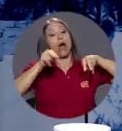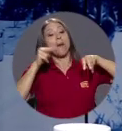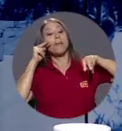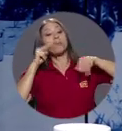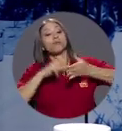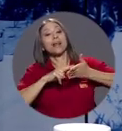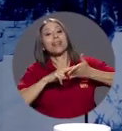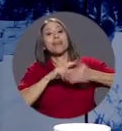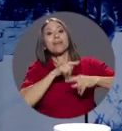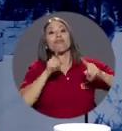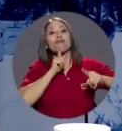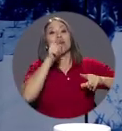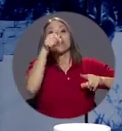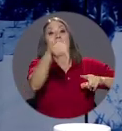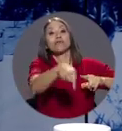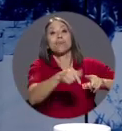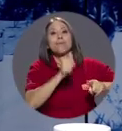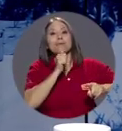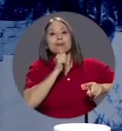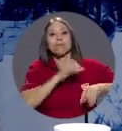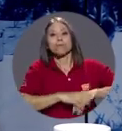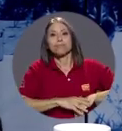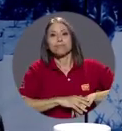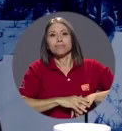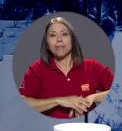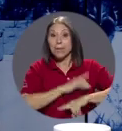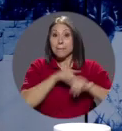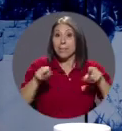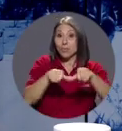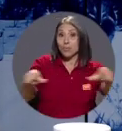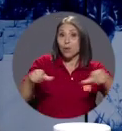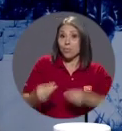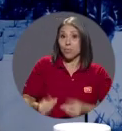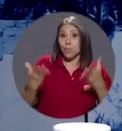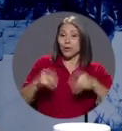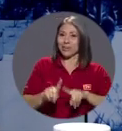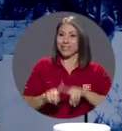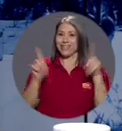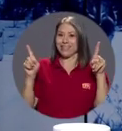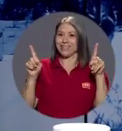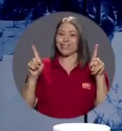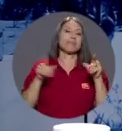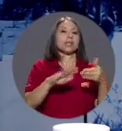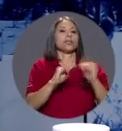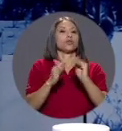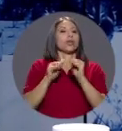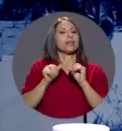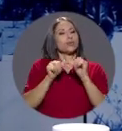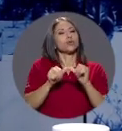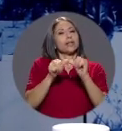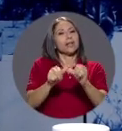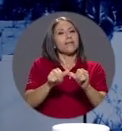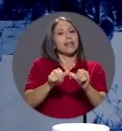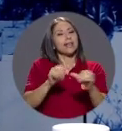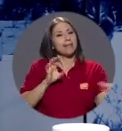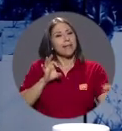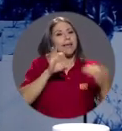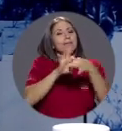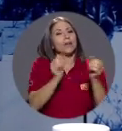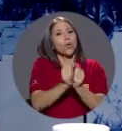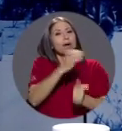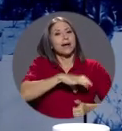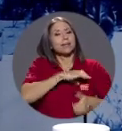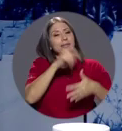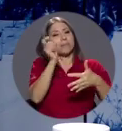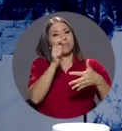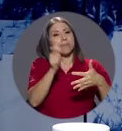ciudad muy verde, pero es espacio privado. El espacio de acceso público es de otro estilo. Entonces, ciudad sostenible tiene que ver con ciertos indicadores